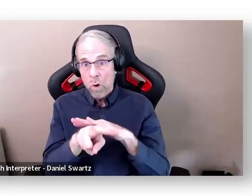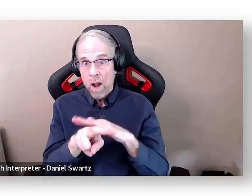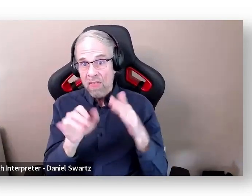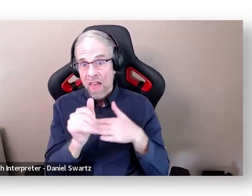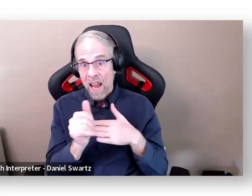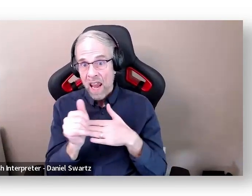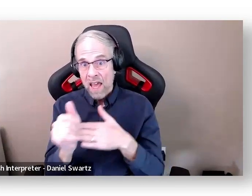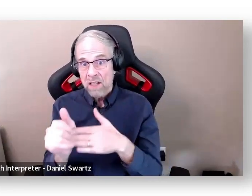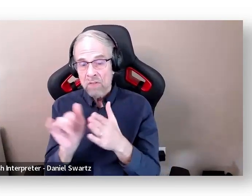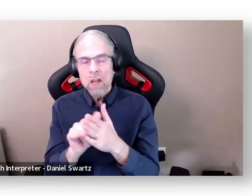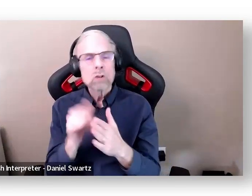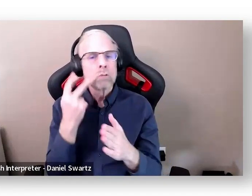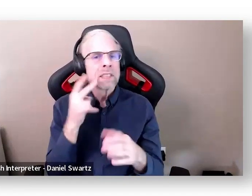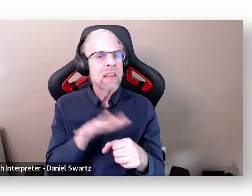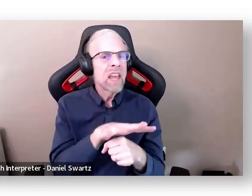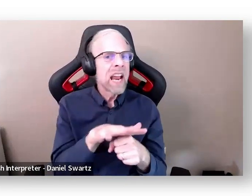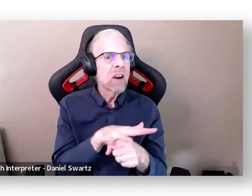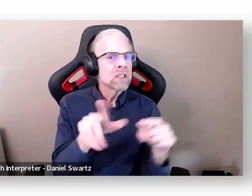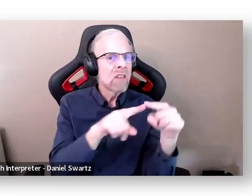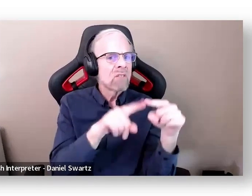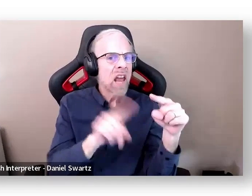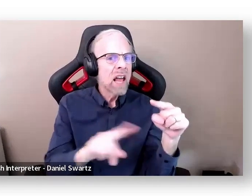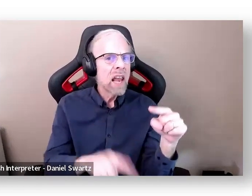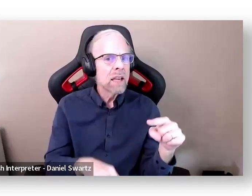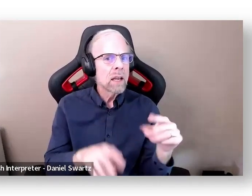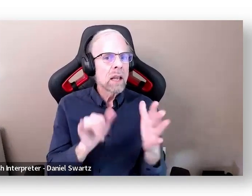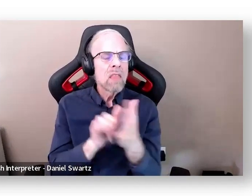Pueden ver el pronóstico de los